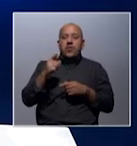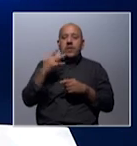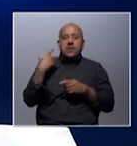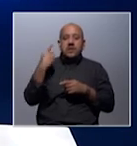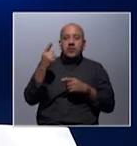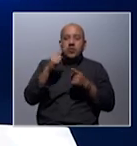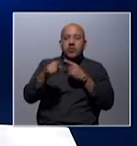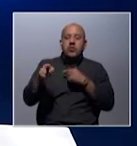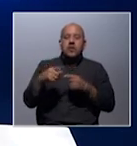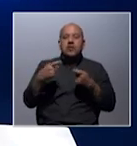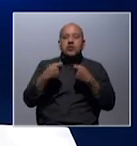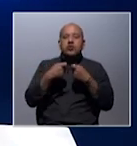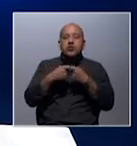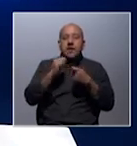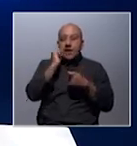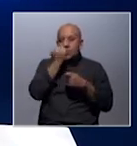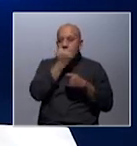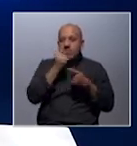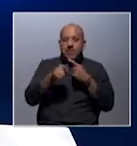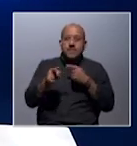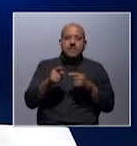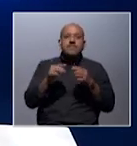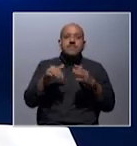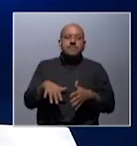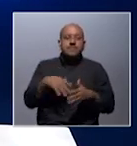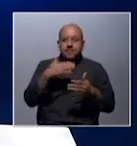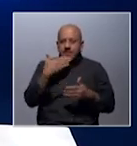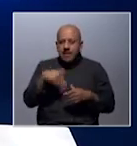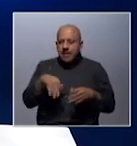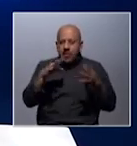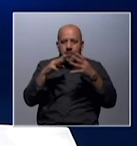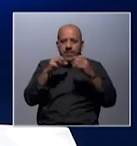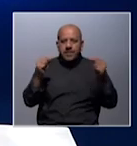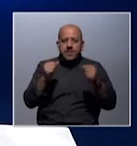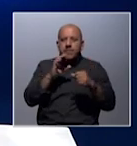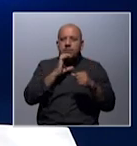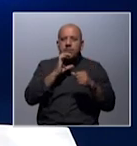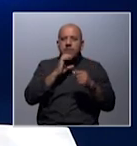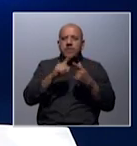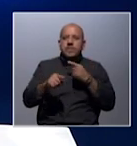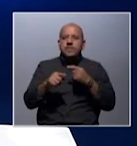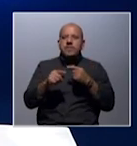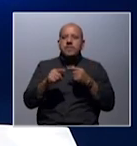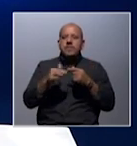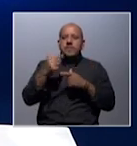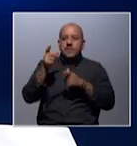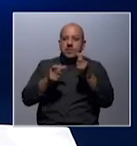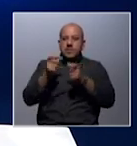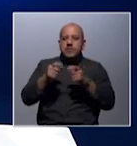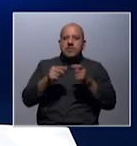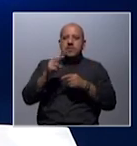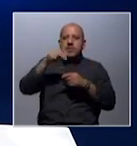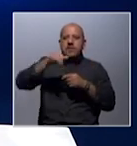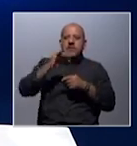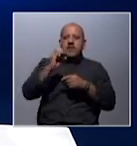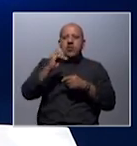Sociedad Anónima y bueno, se generó esta nueva forma de entender el humor que tiene grandes personajes como Nicolás